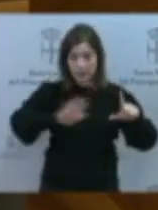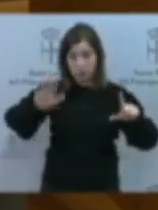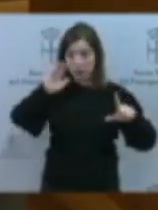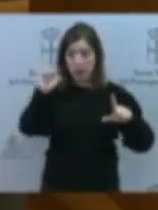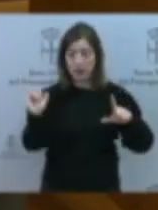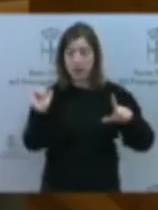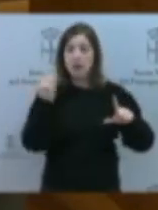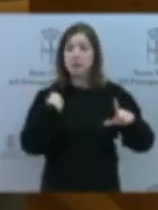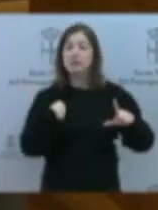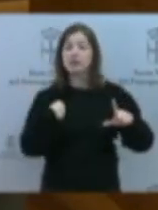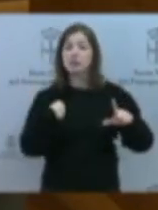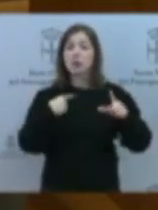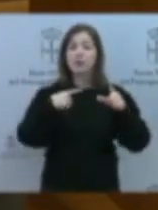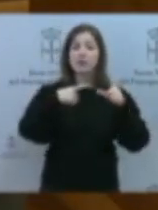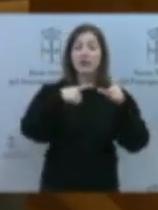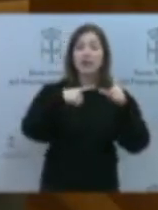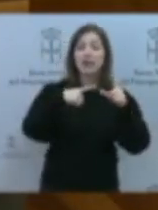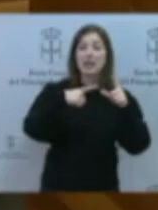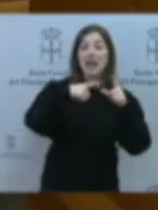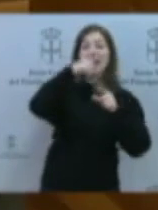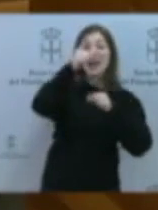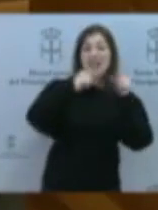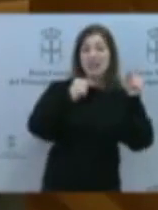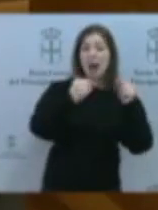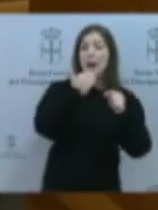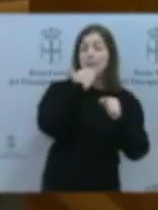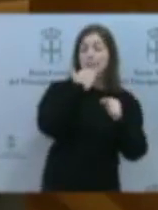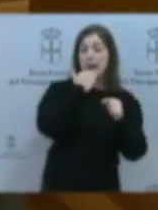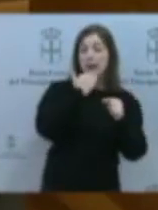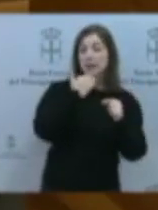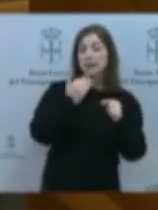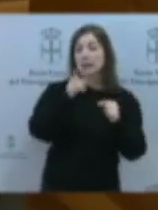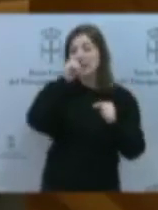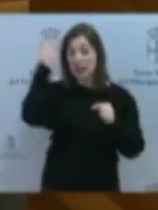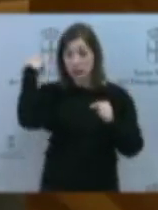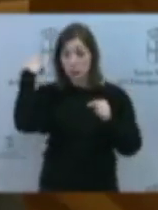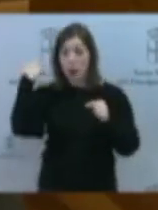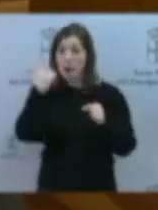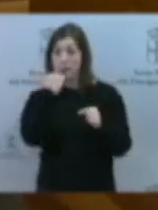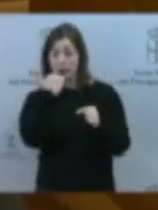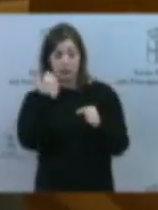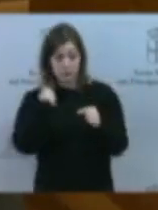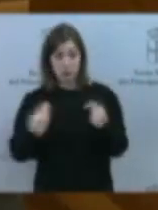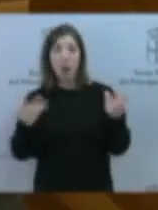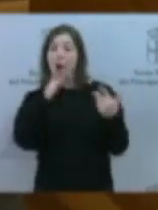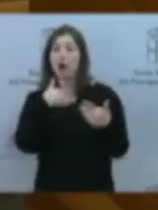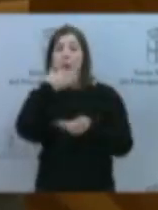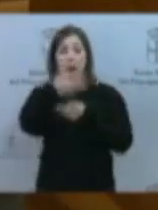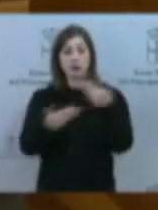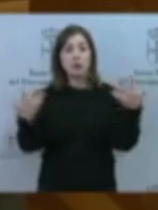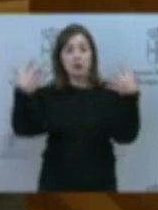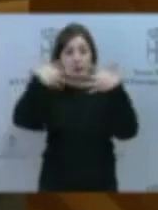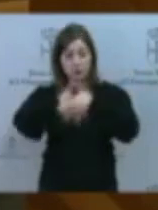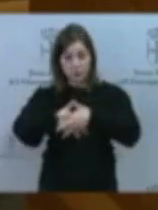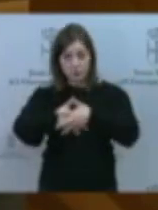Bankia, ¿no? Acaban también de establecer un proceso de fusión. Y es cierto, ya empezó en los 90 los procesos de fusión bancaria, entre